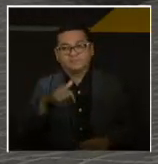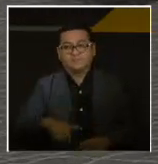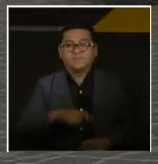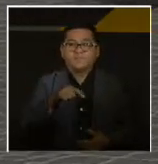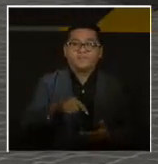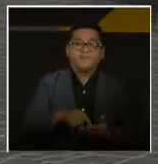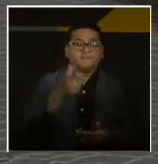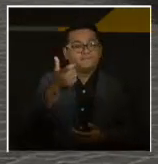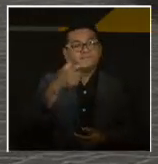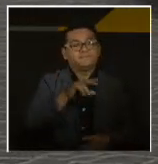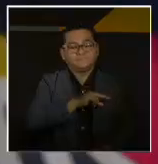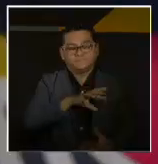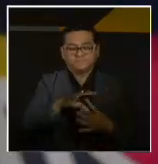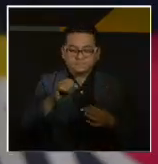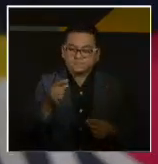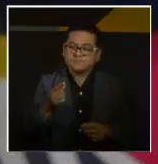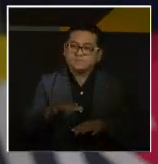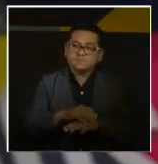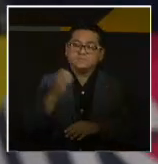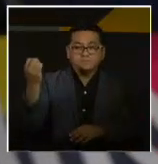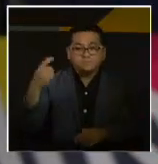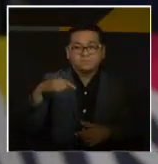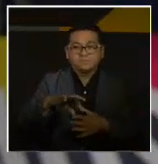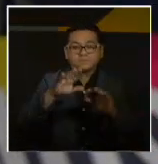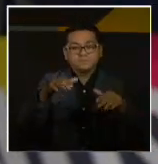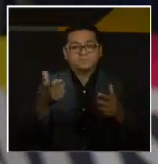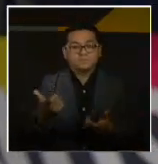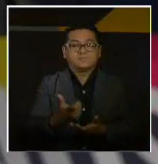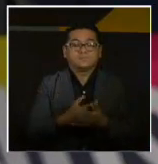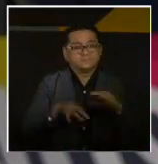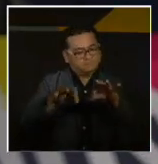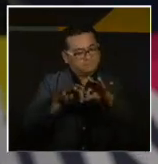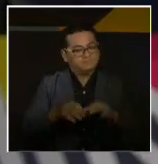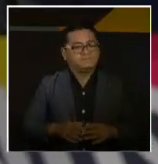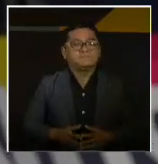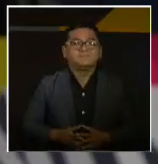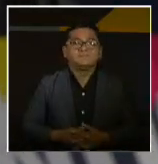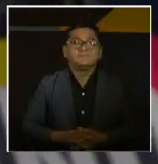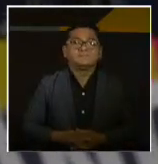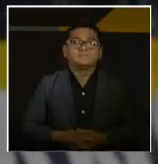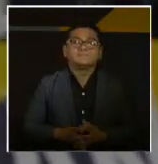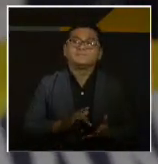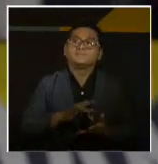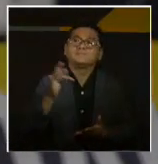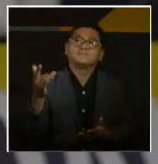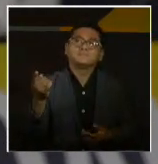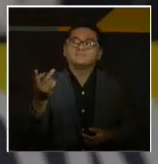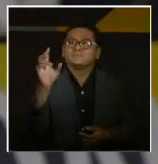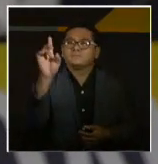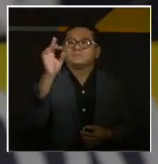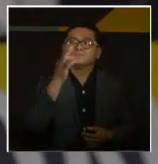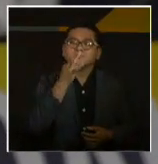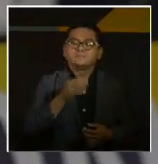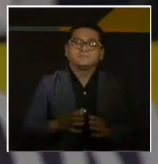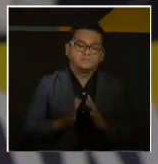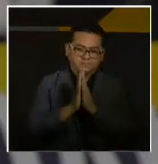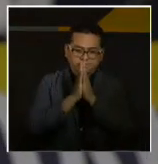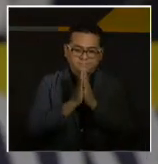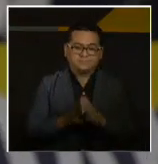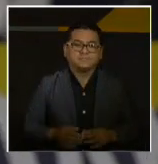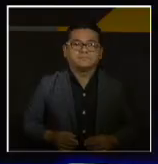la zona económica especial como un polo de atracción de inversiones importantes. Muchas gracias. Réplica, 30 segundos, por